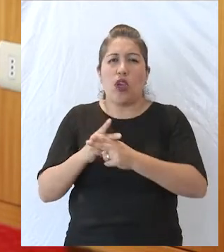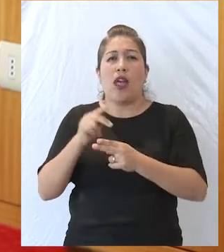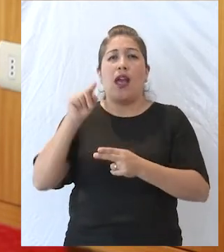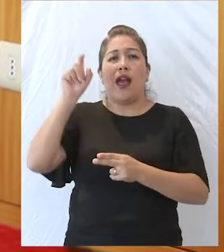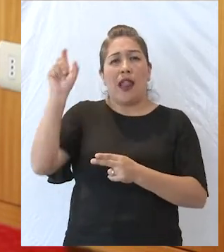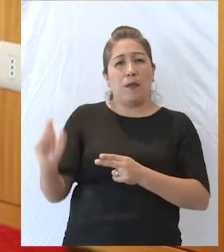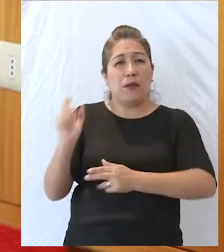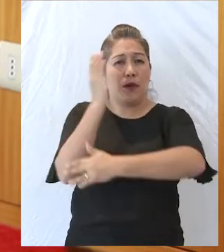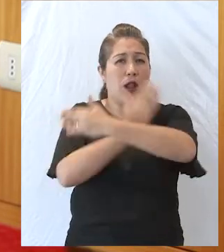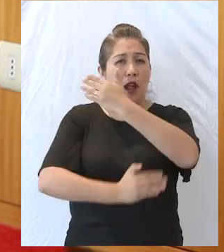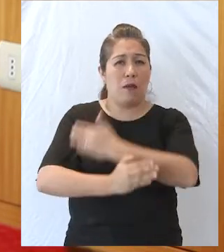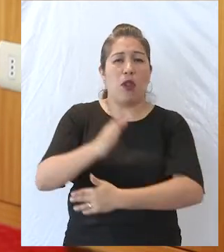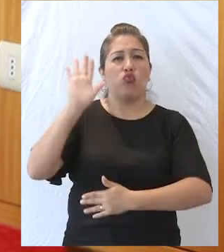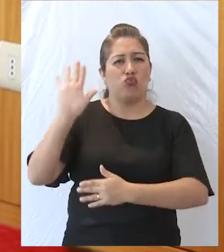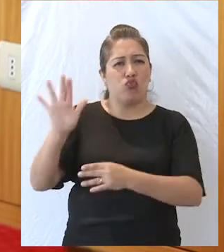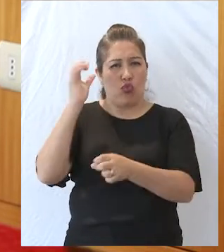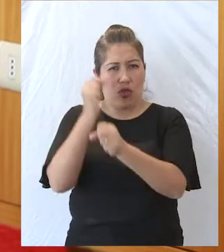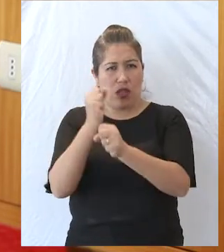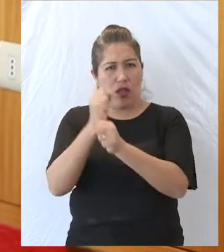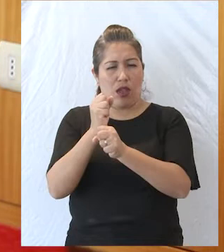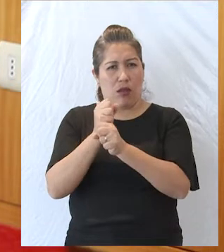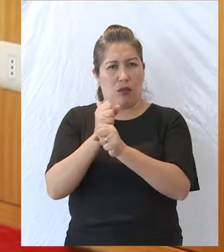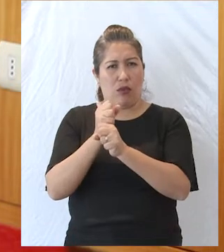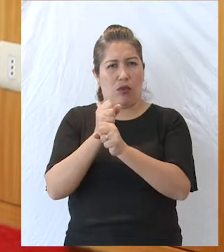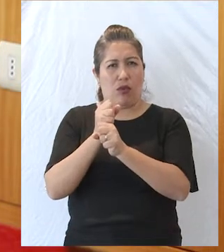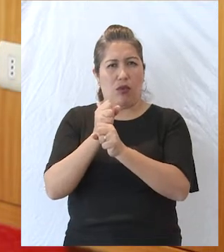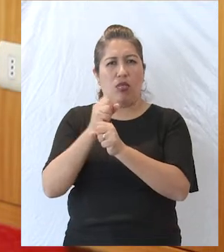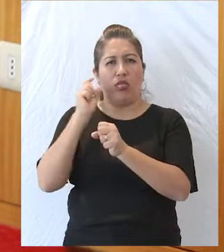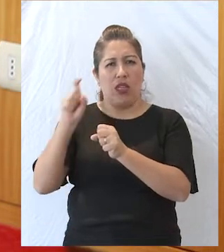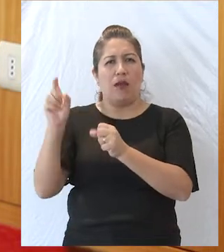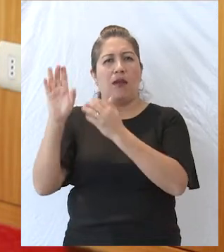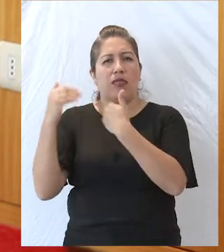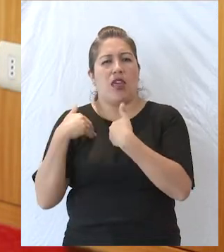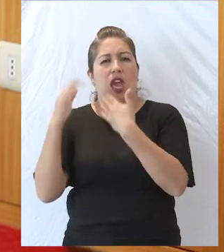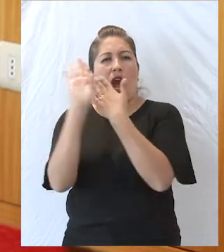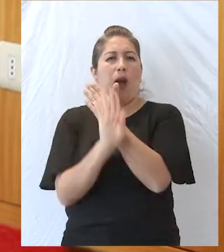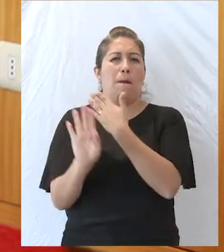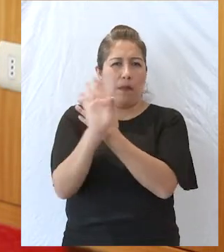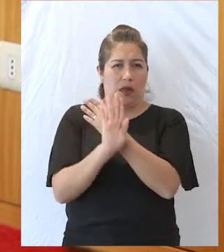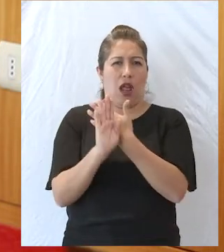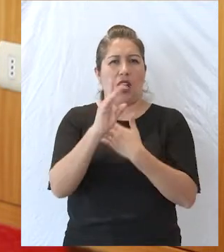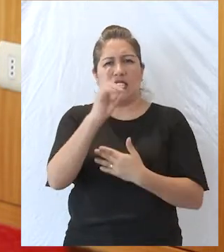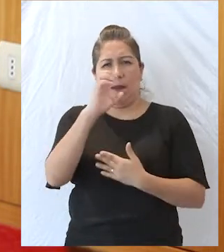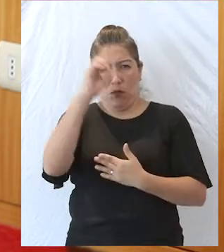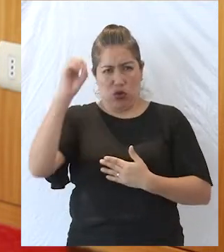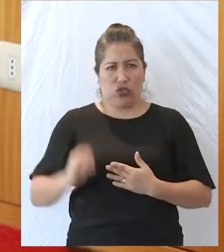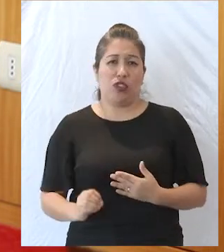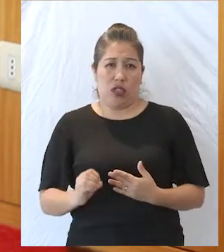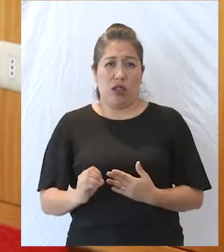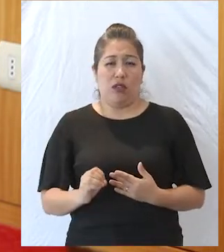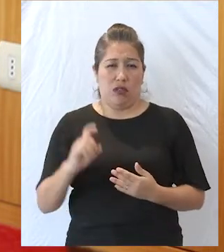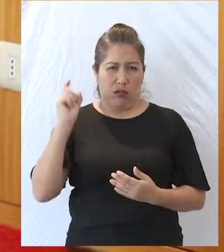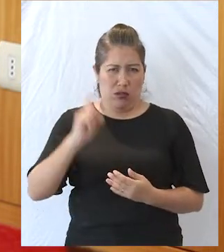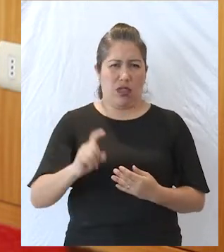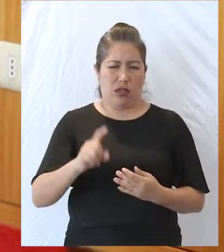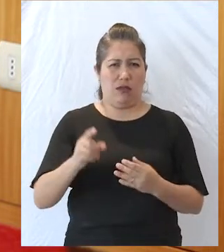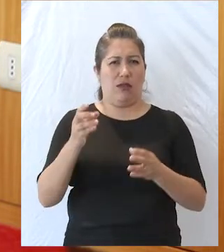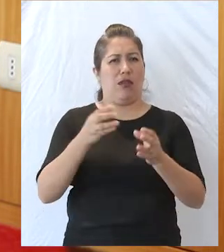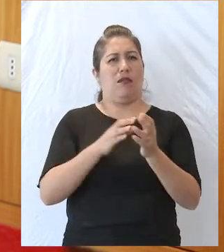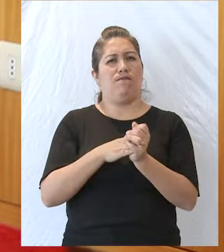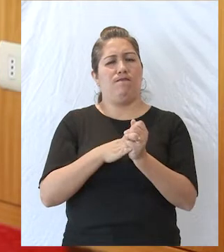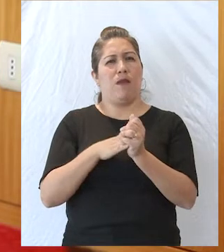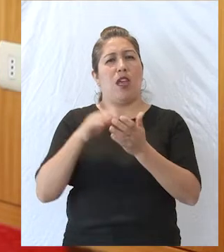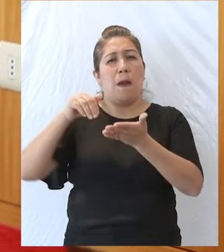despidos arbitrarios a las personas con discapacidad. Ese punto es un punto adicional que estamos poniendo, que se declare nulo todo